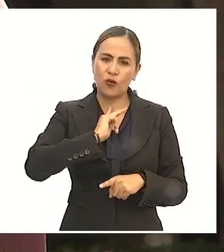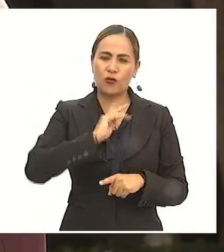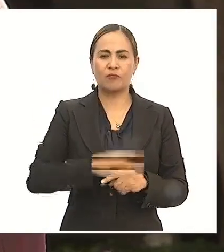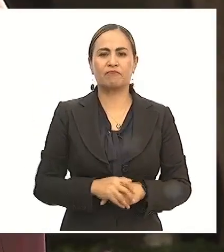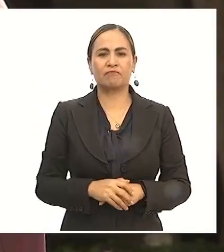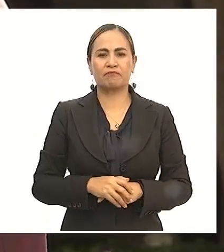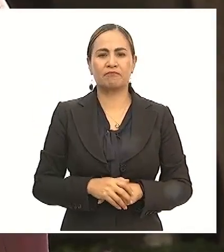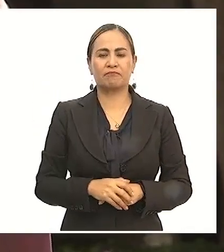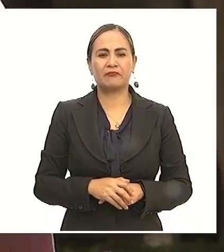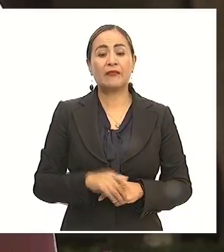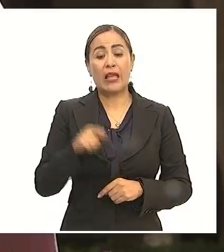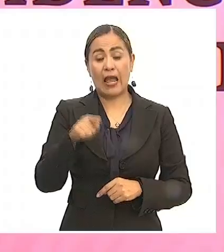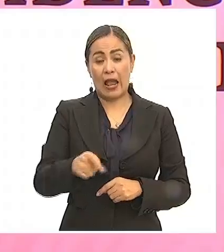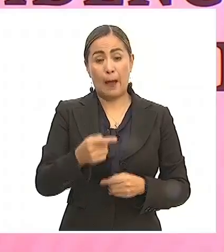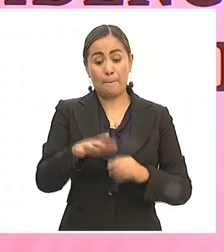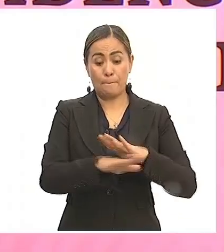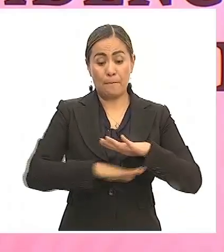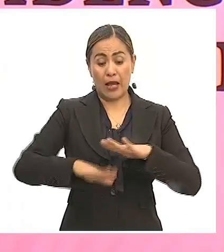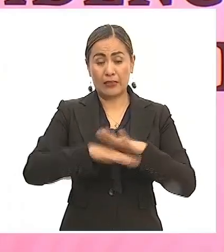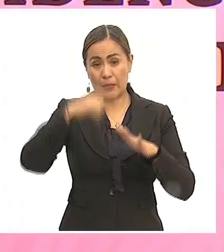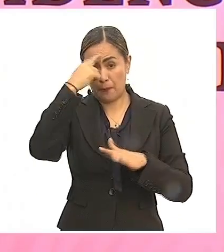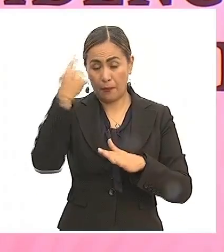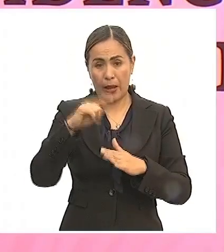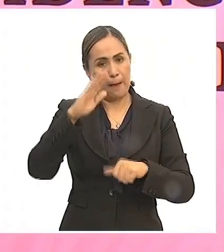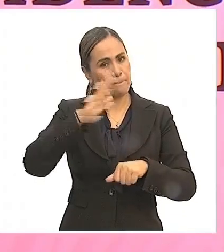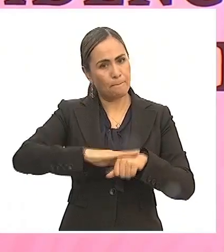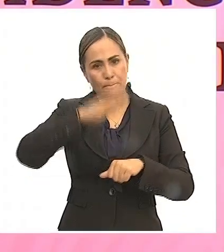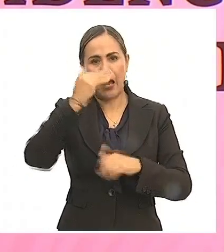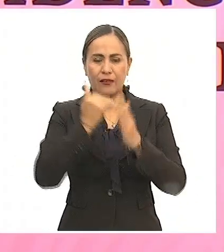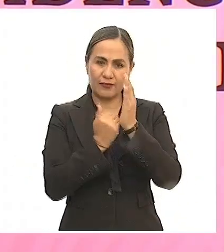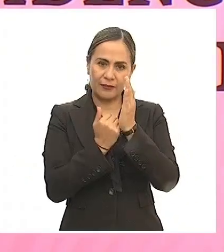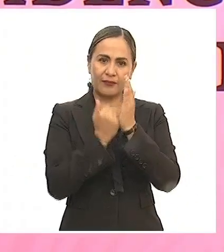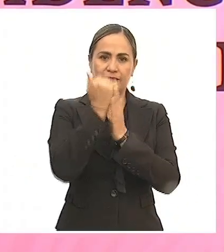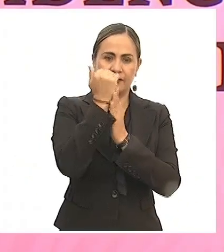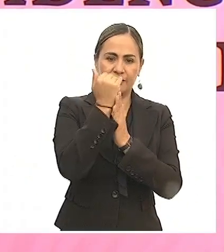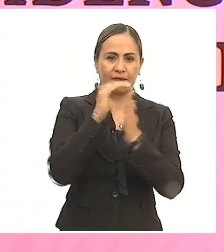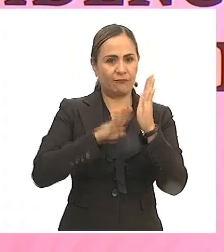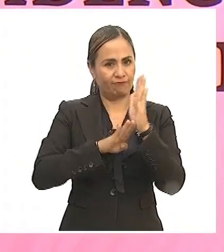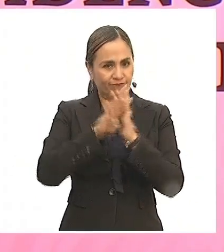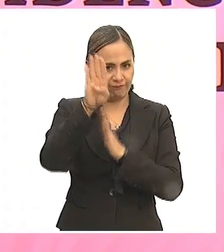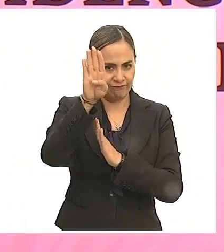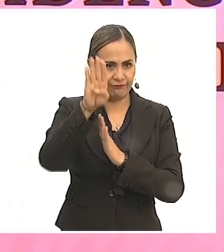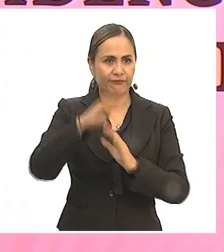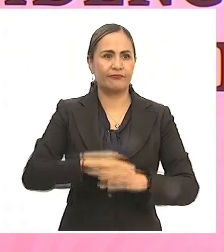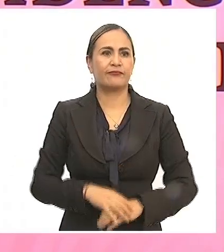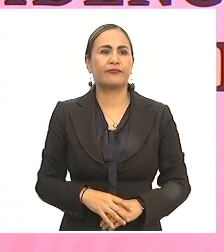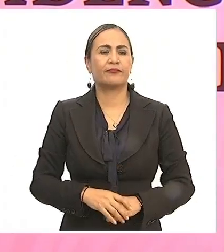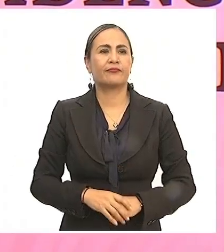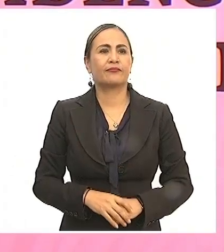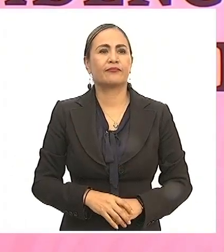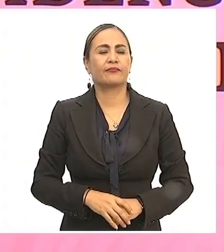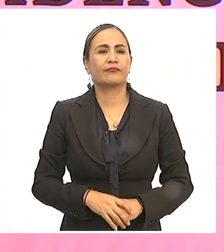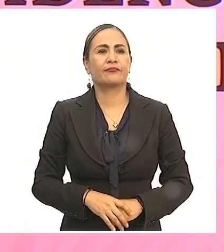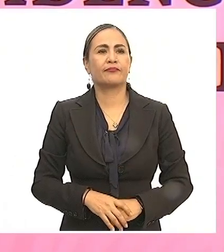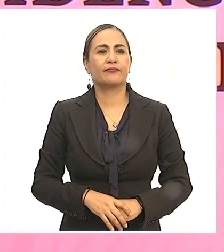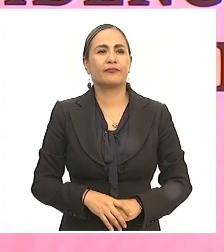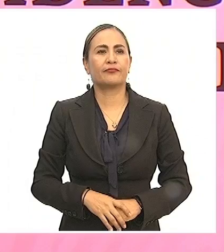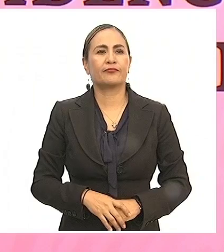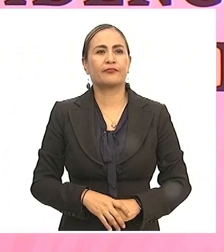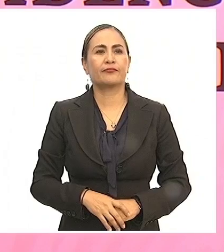como palanca para el desarrollo. Y debemos, con